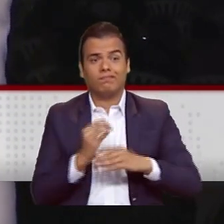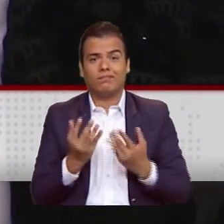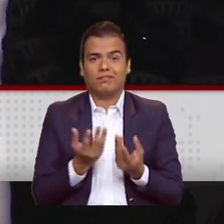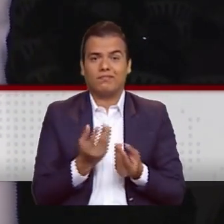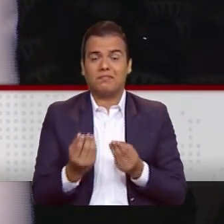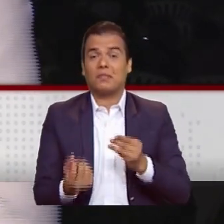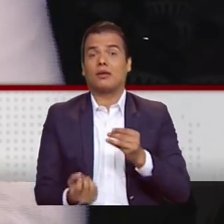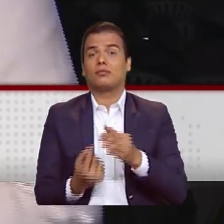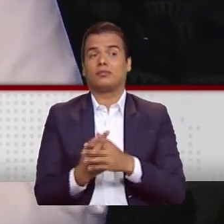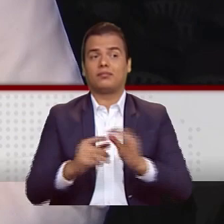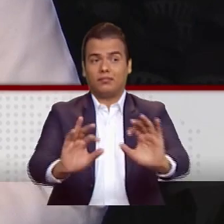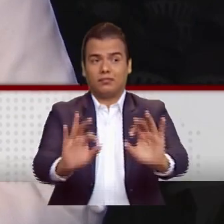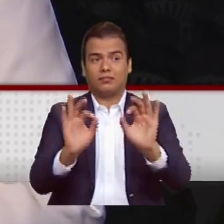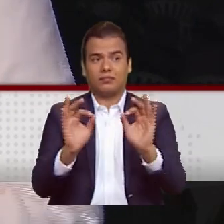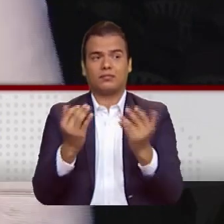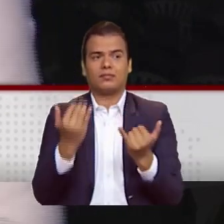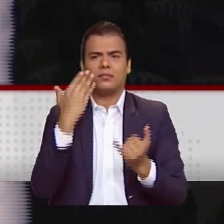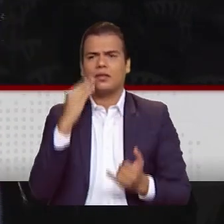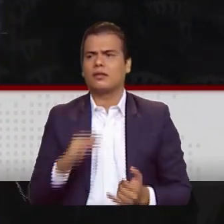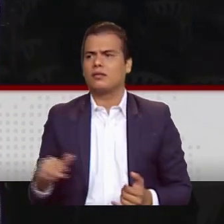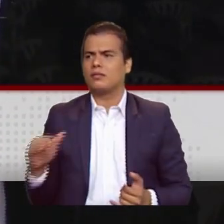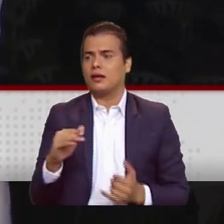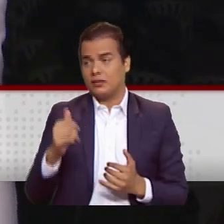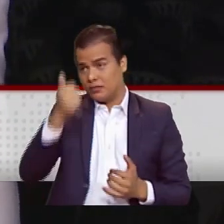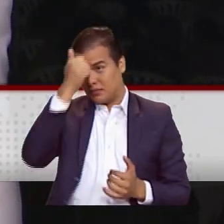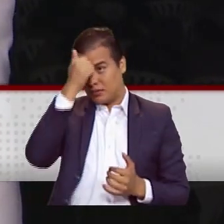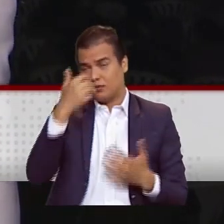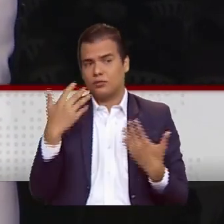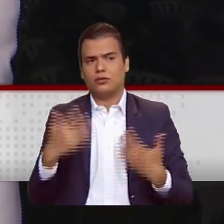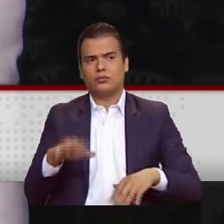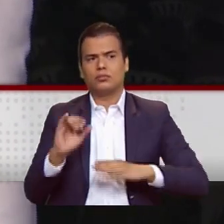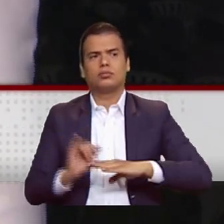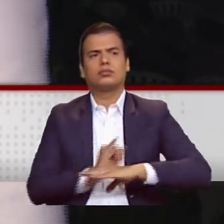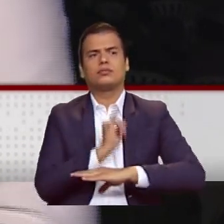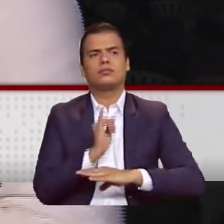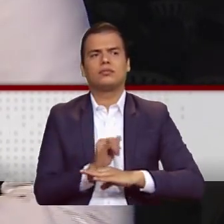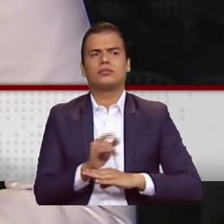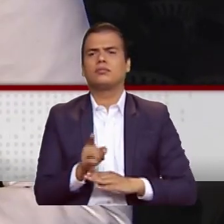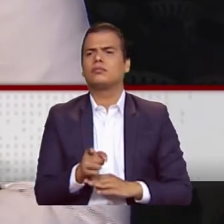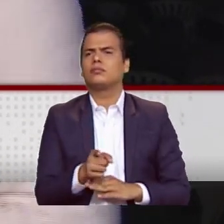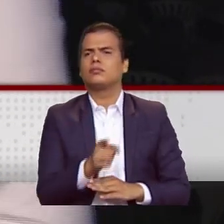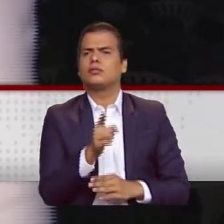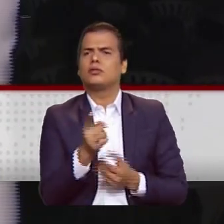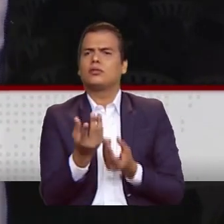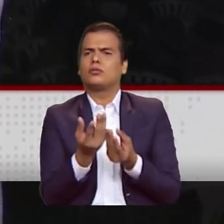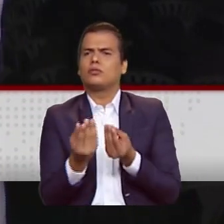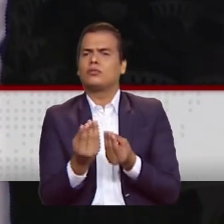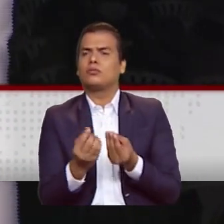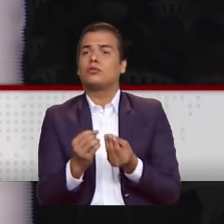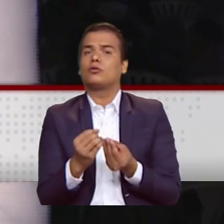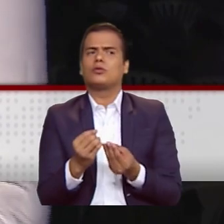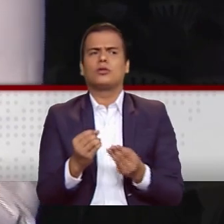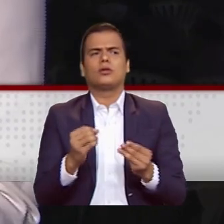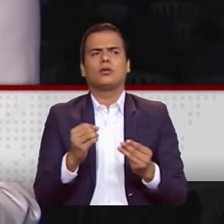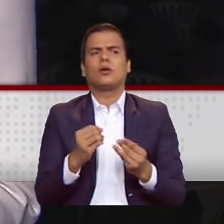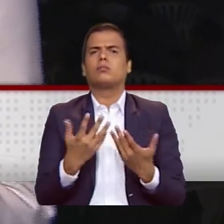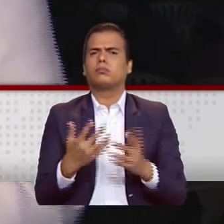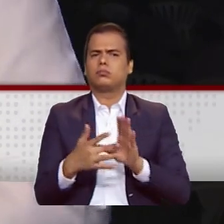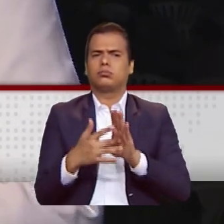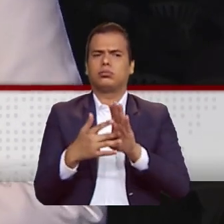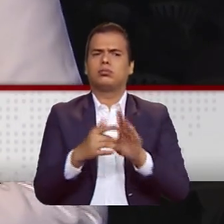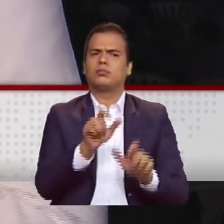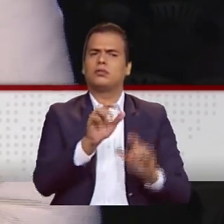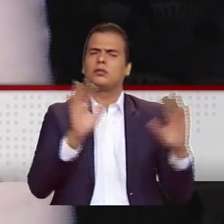katherine en esta plaza la principal delicia les vamos a tener aproximadamente 15.000 personas porque